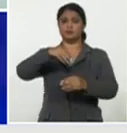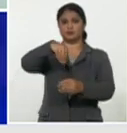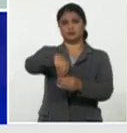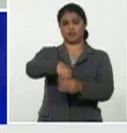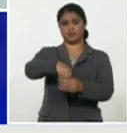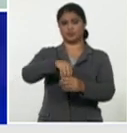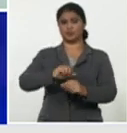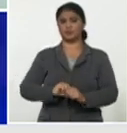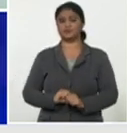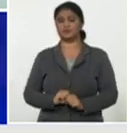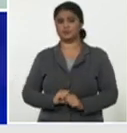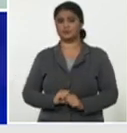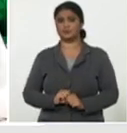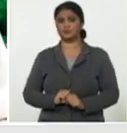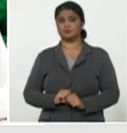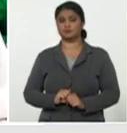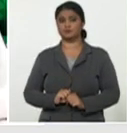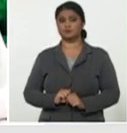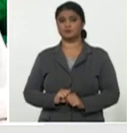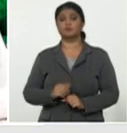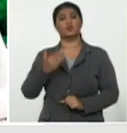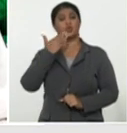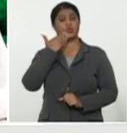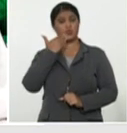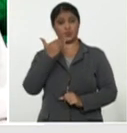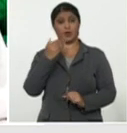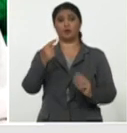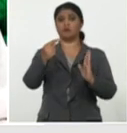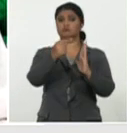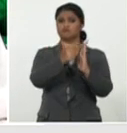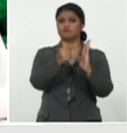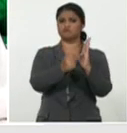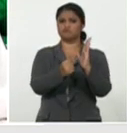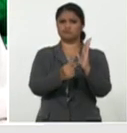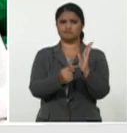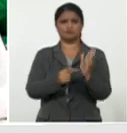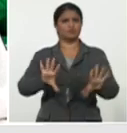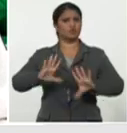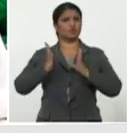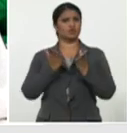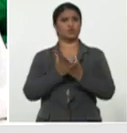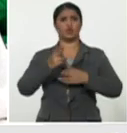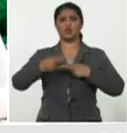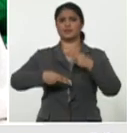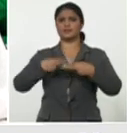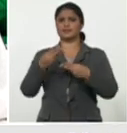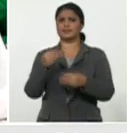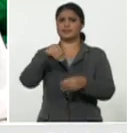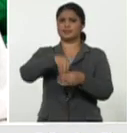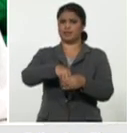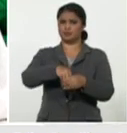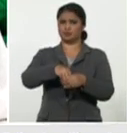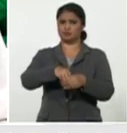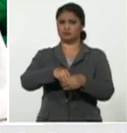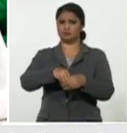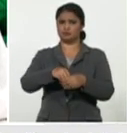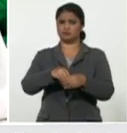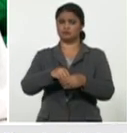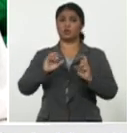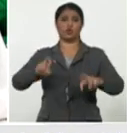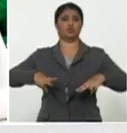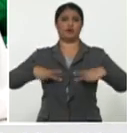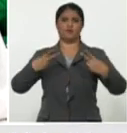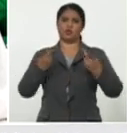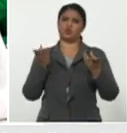y con medidas muy rigurosas para evitar que se establezca transmisión en su territorio.